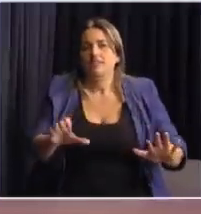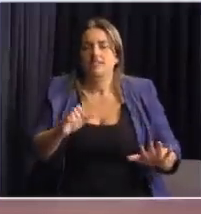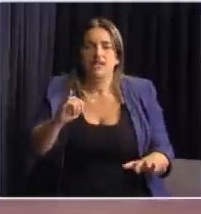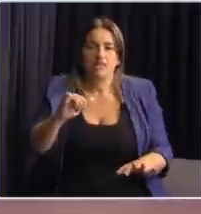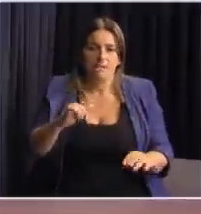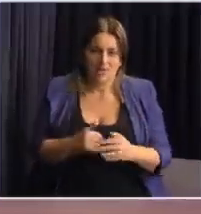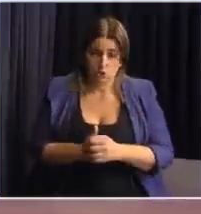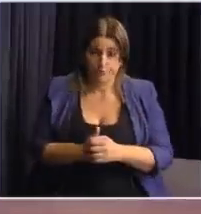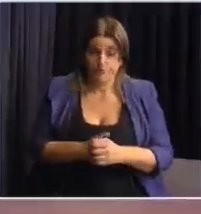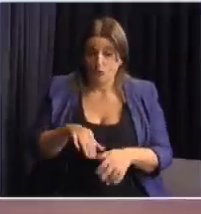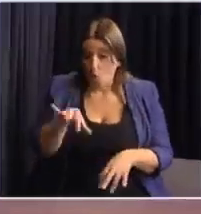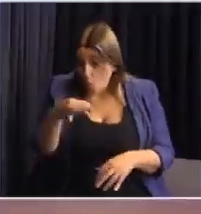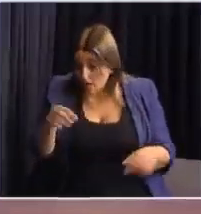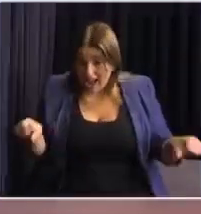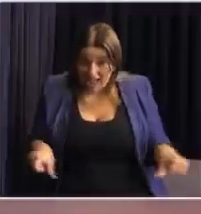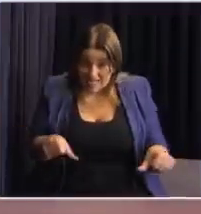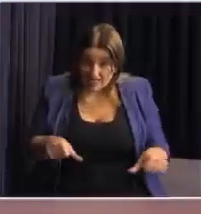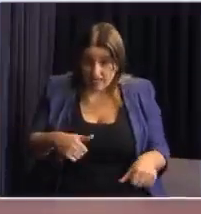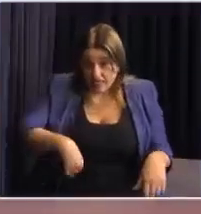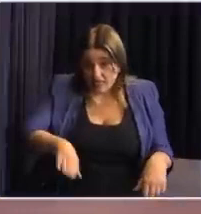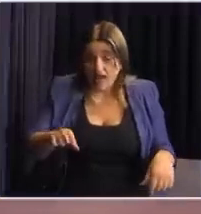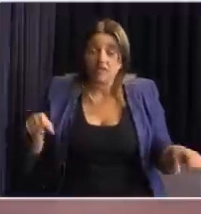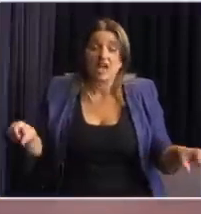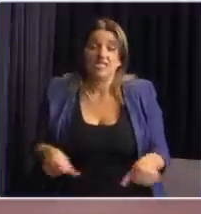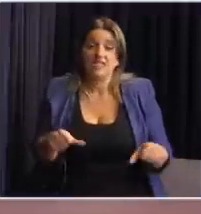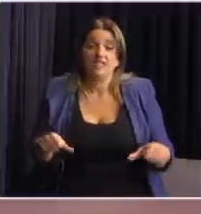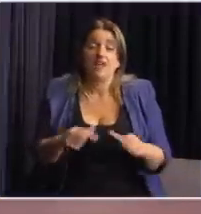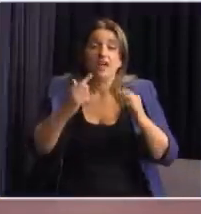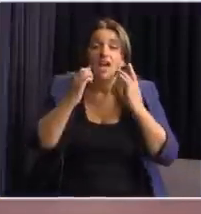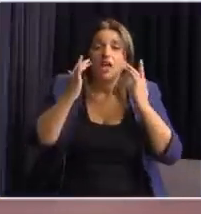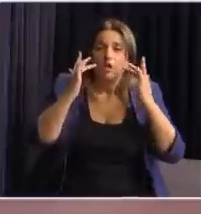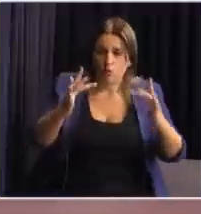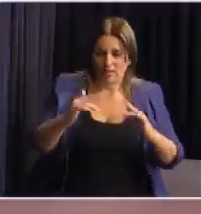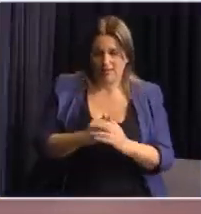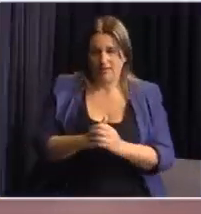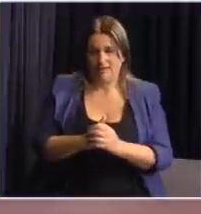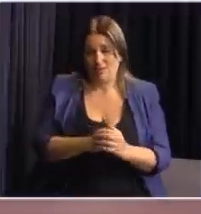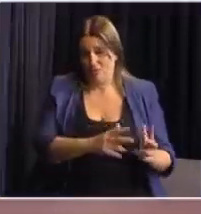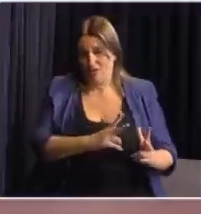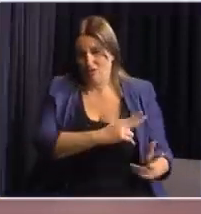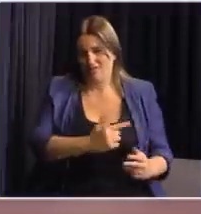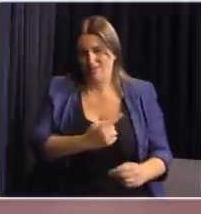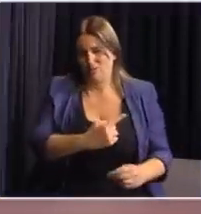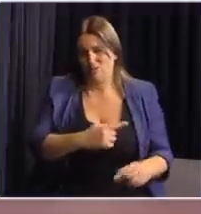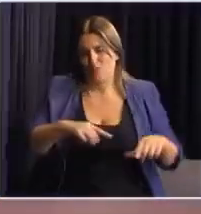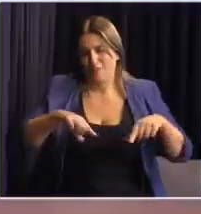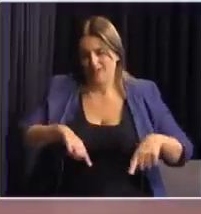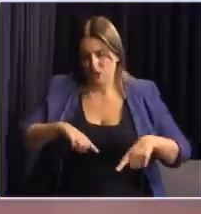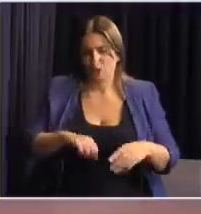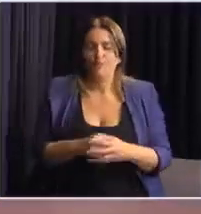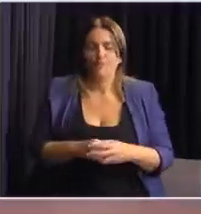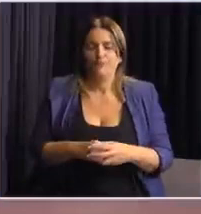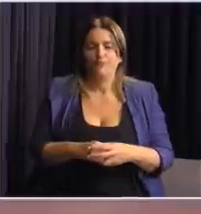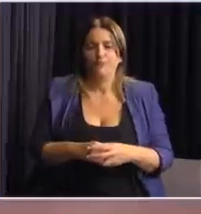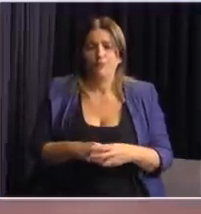mayo y la única actividad que retornamos es la actividad educativa en etapas, por lo que se explicaba recién acá, pero el Ministro